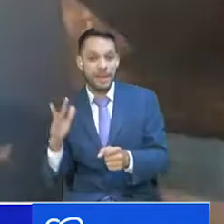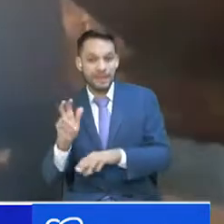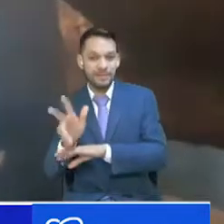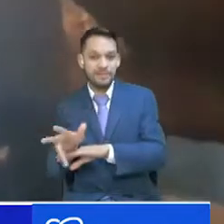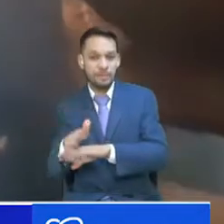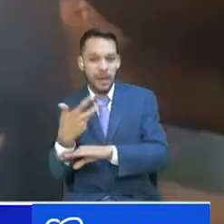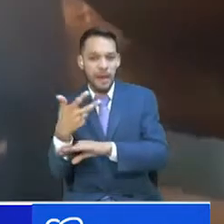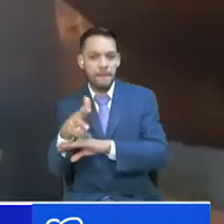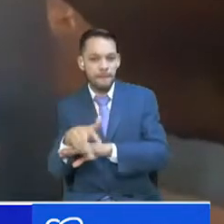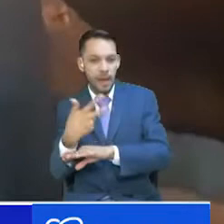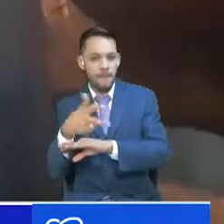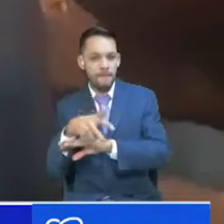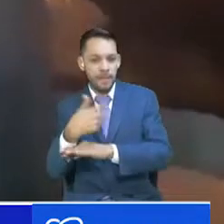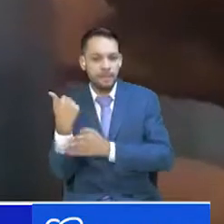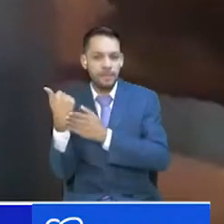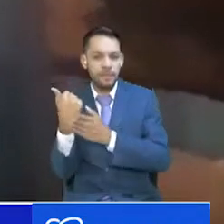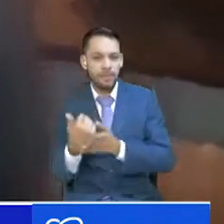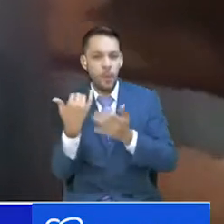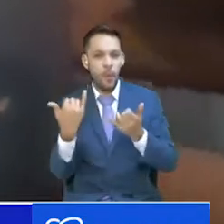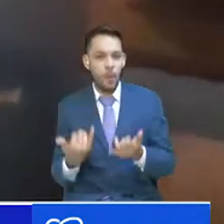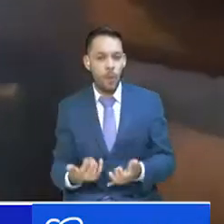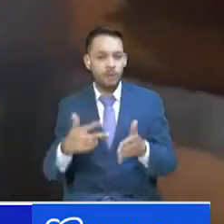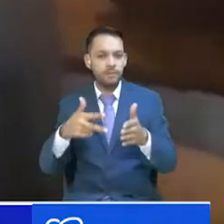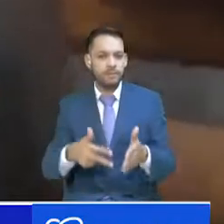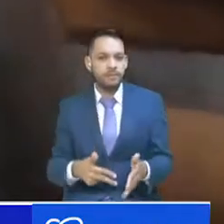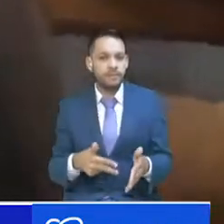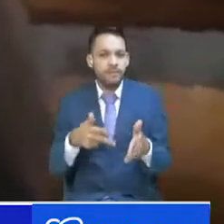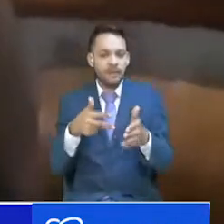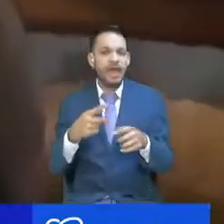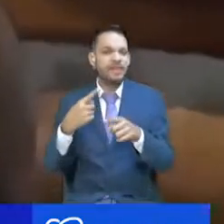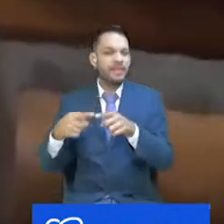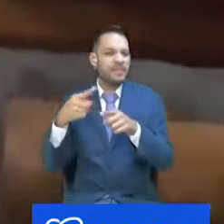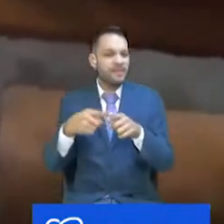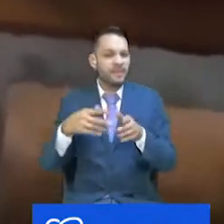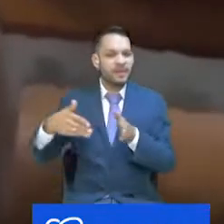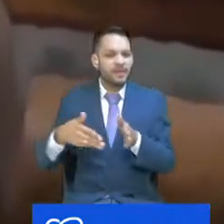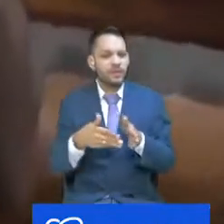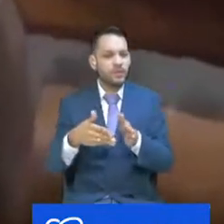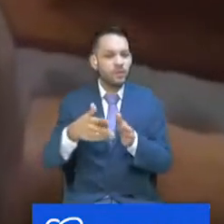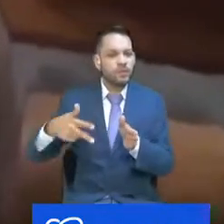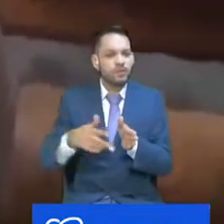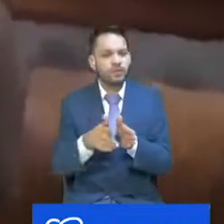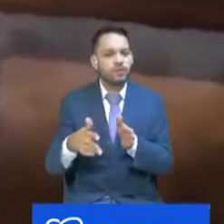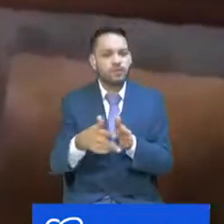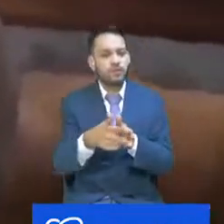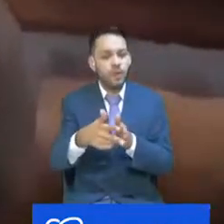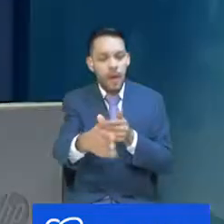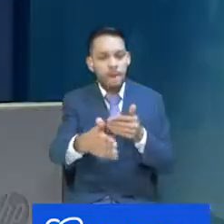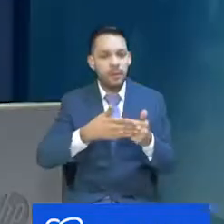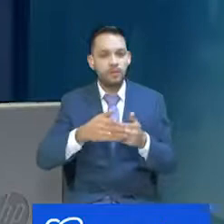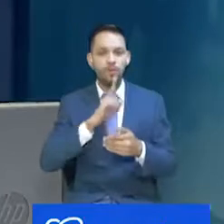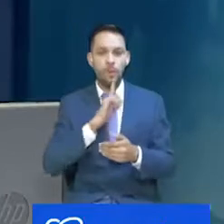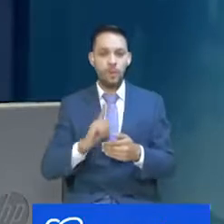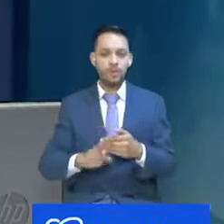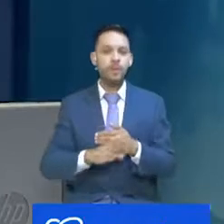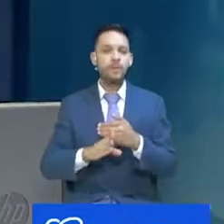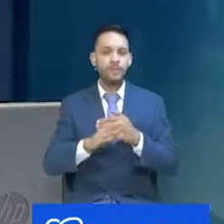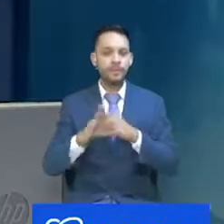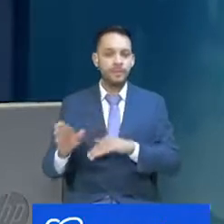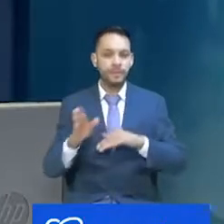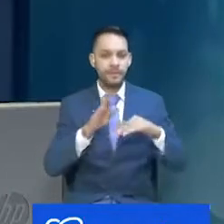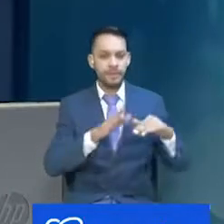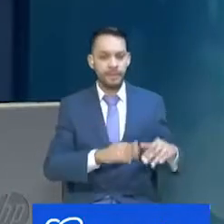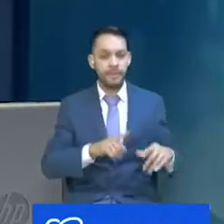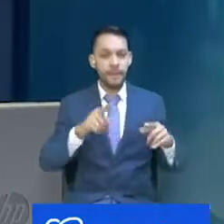dar vía actualmente hay paso restringido en distintas vías del departamento pero ninguna permanece cerrada la crisis de los